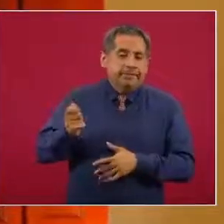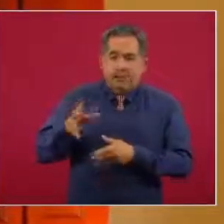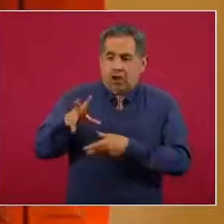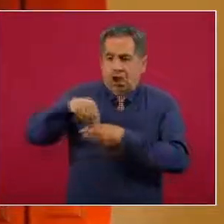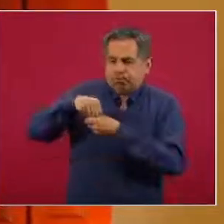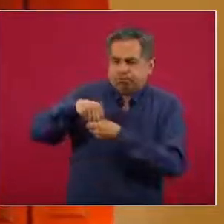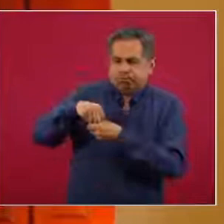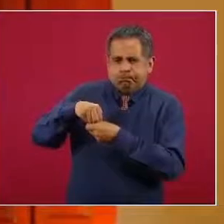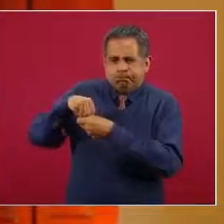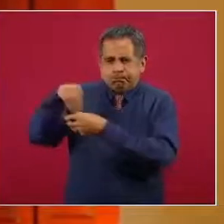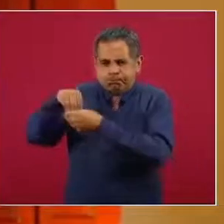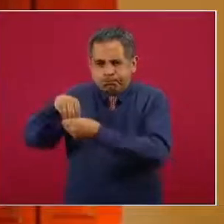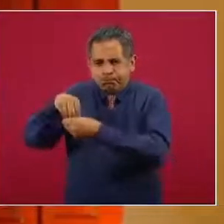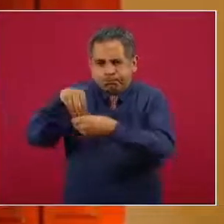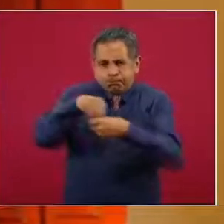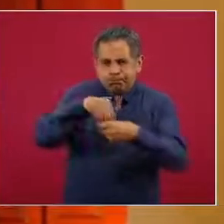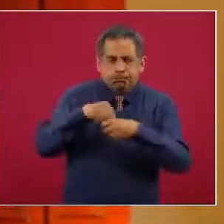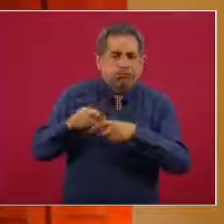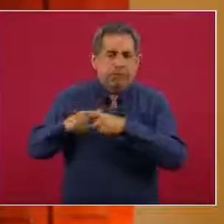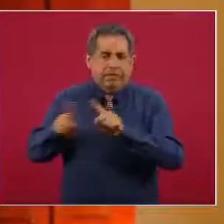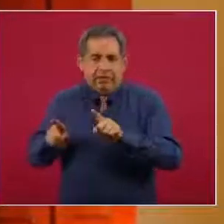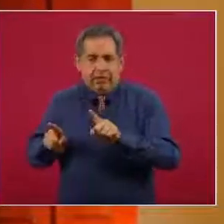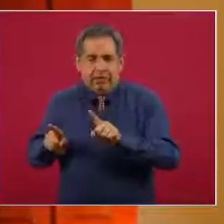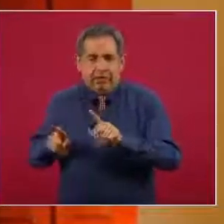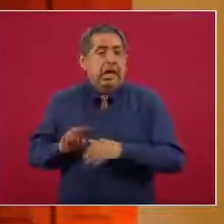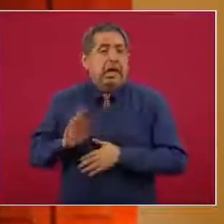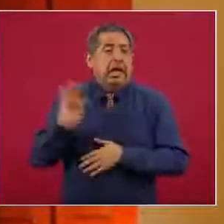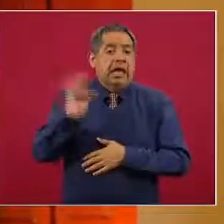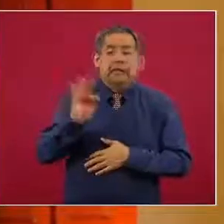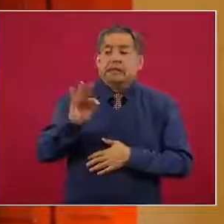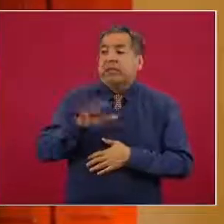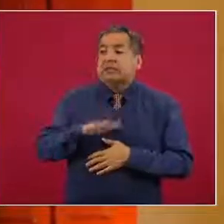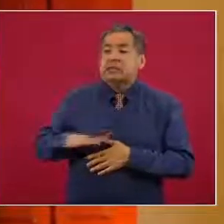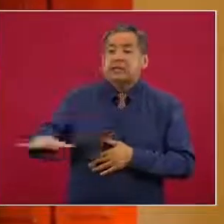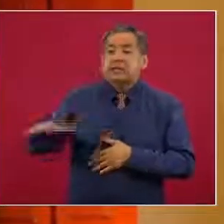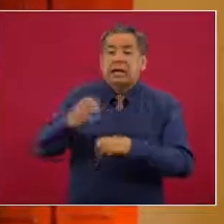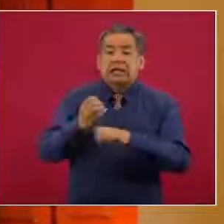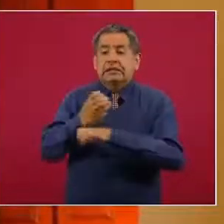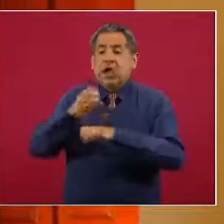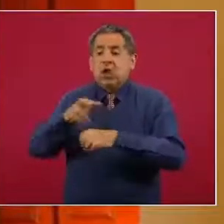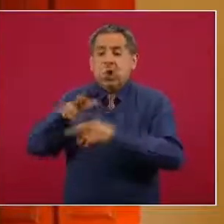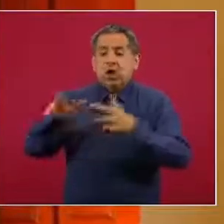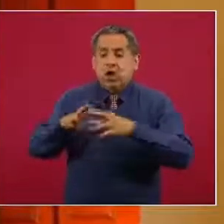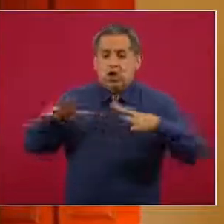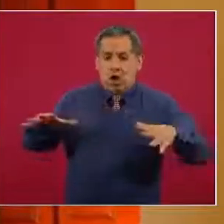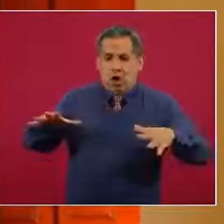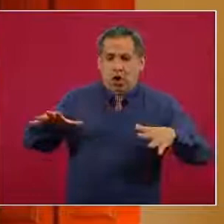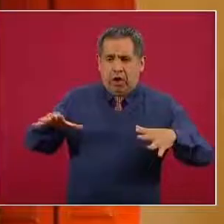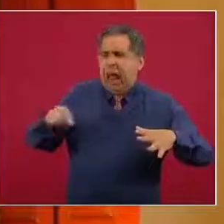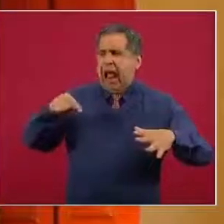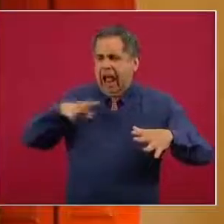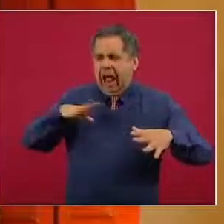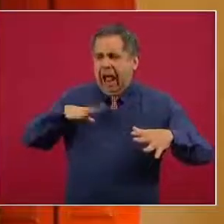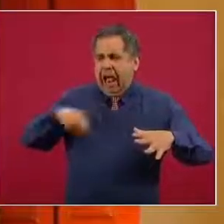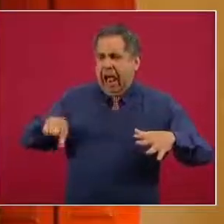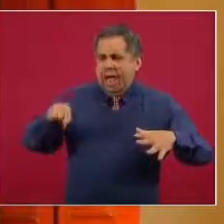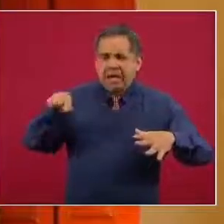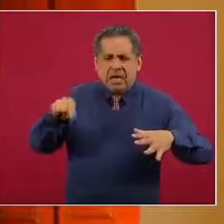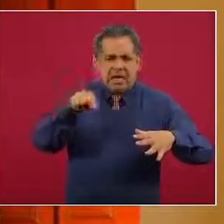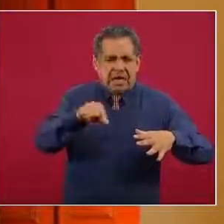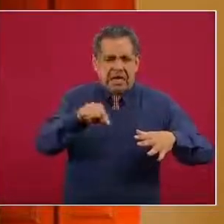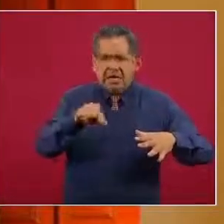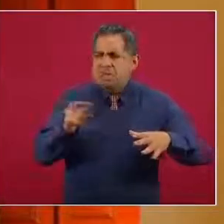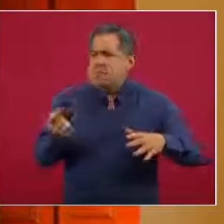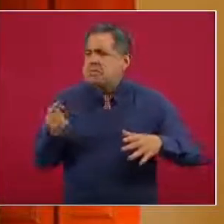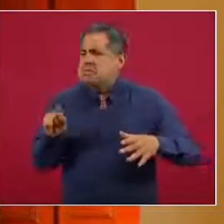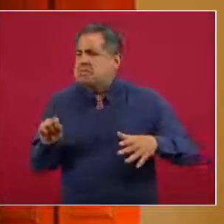de casos, en donde quiere decir que a lo mejor en una provincia, en un estado, en una región, hay transmisión, pero en la región vecina